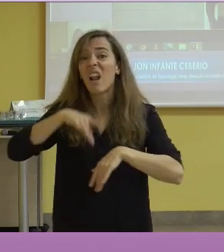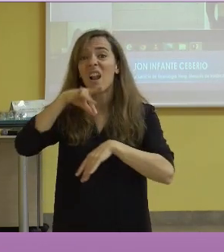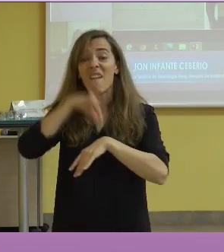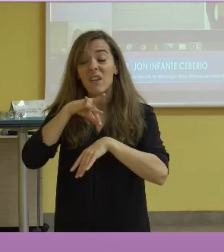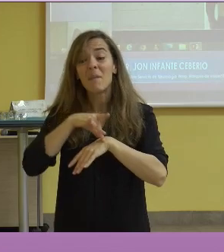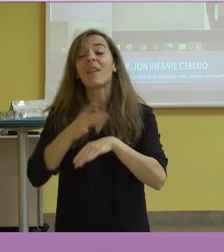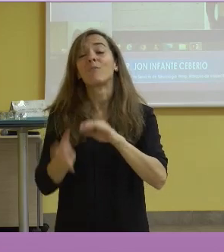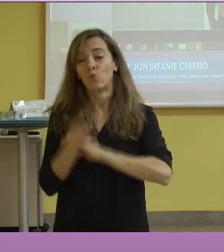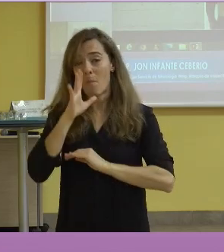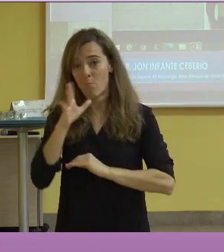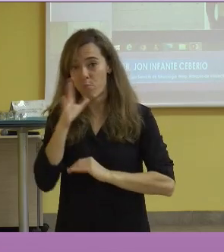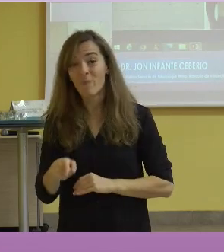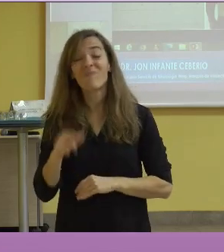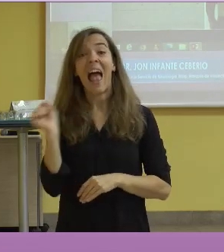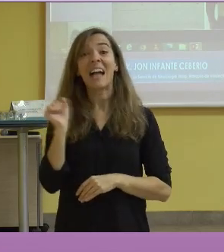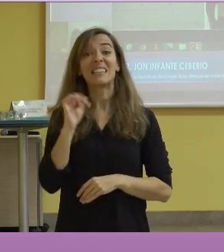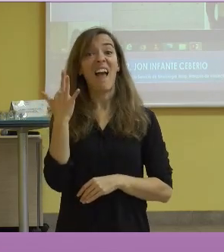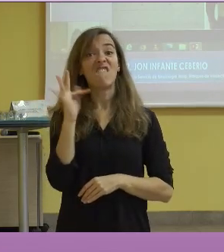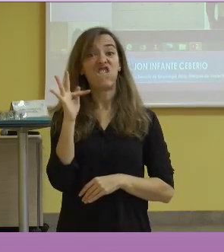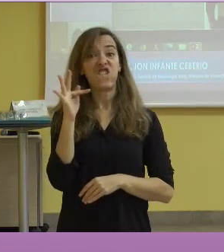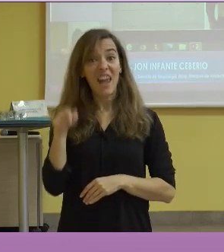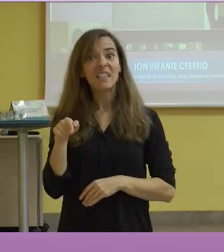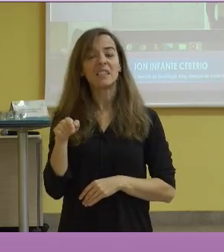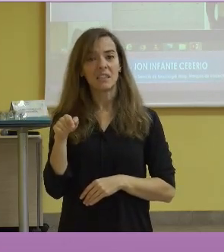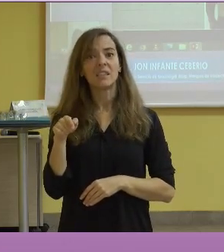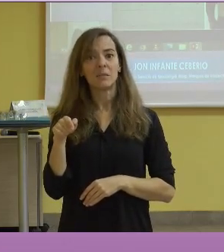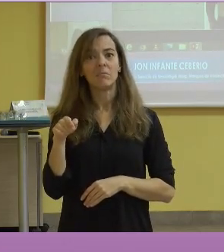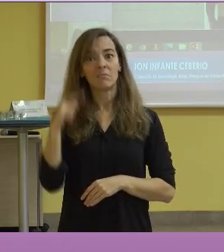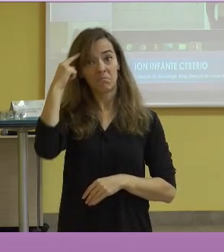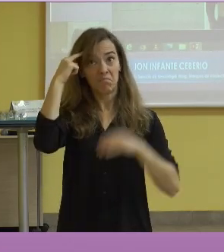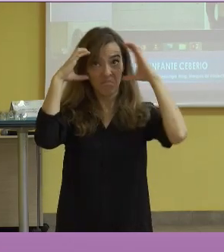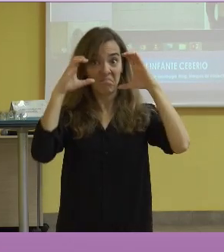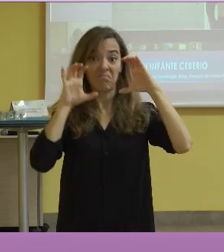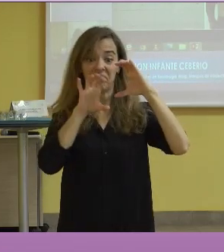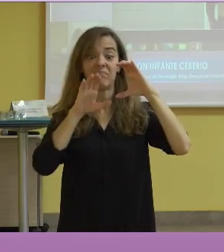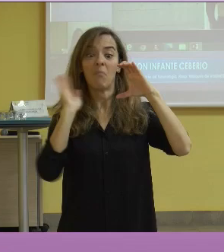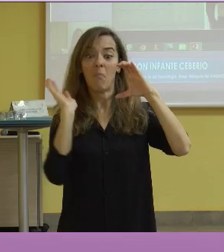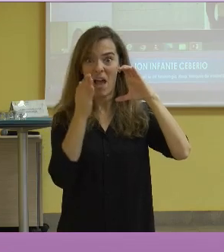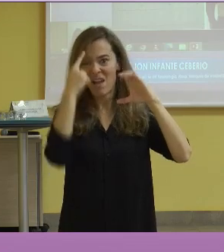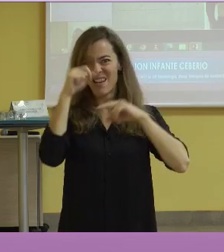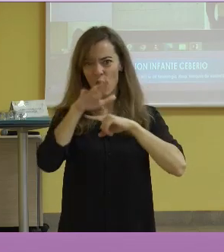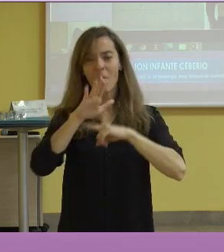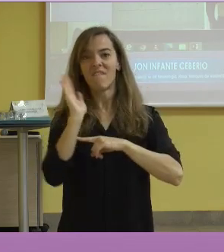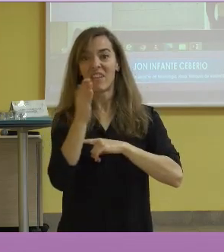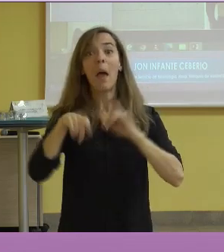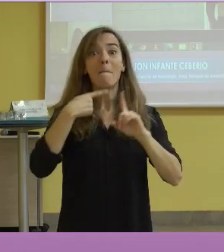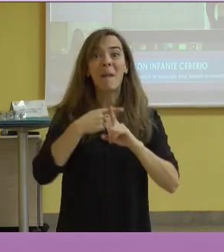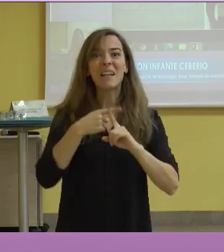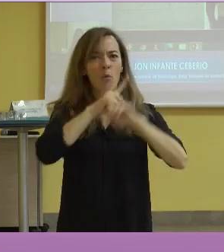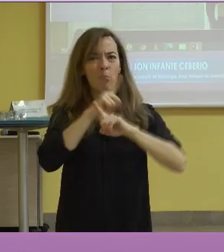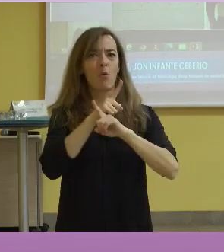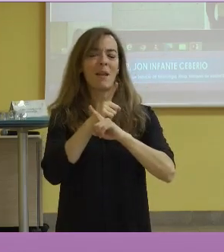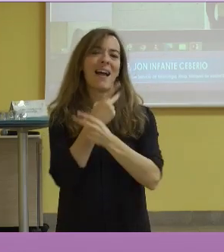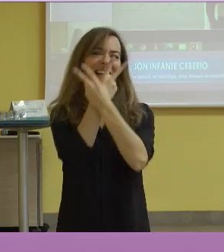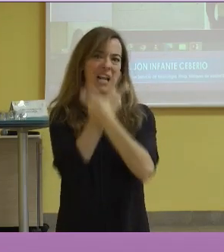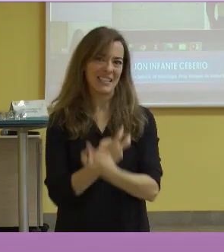viene por ahí. En la ataxia de Friedreich, además de haber afectación cerebelosa, de afectación neurológica, hay anomalías esqueléticas. Los